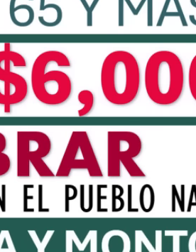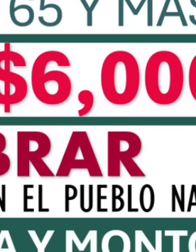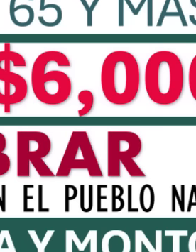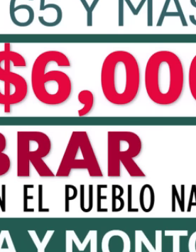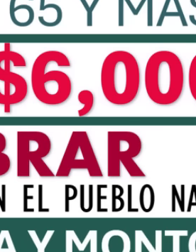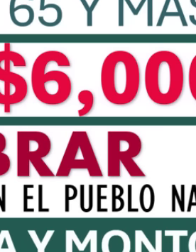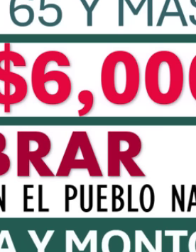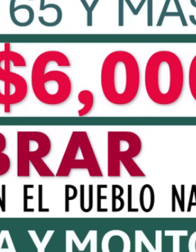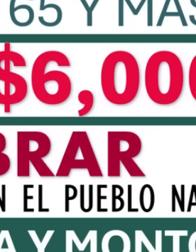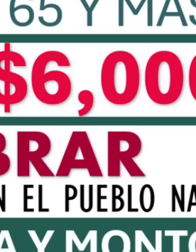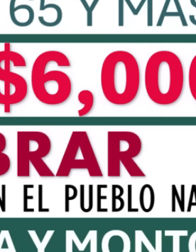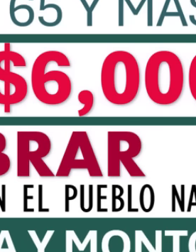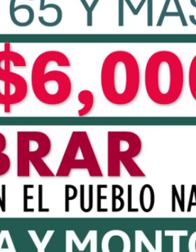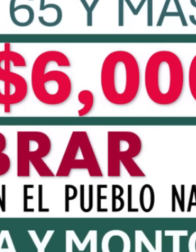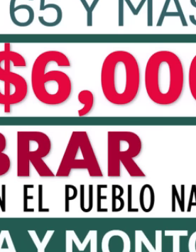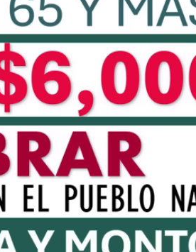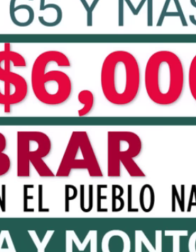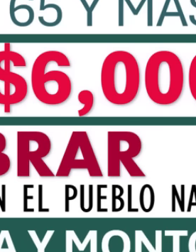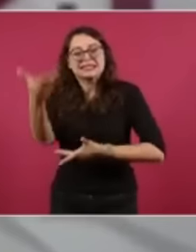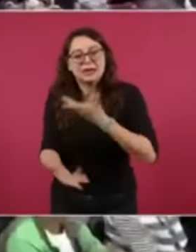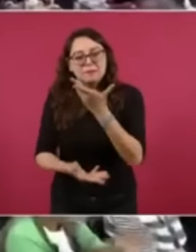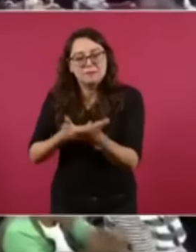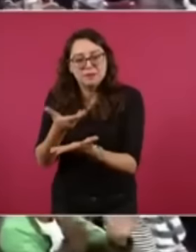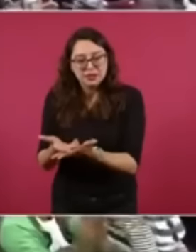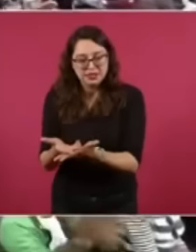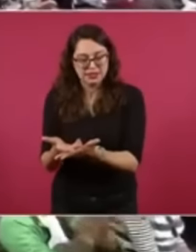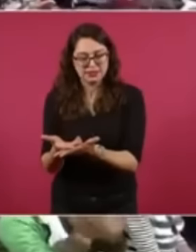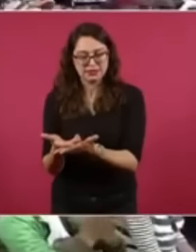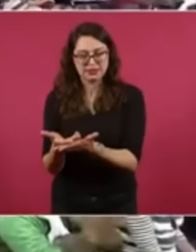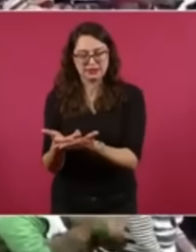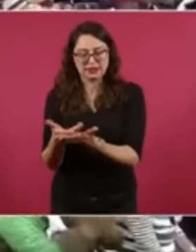porque esto no termina aquí. Hay mucho más. Pero